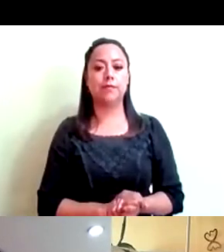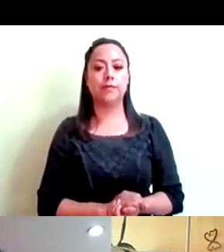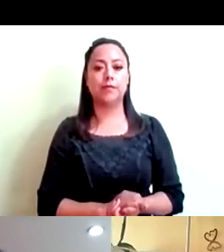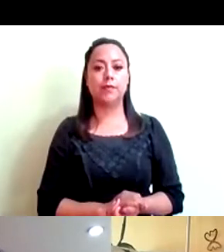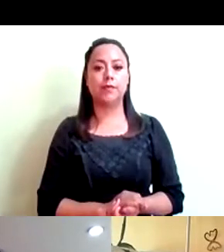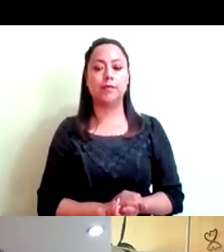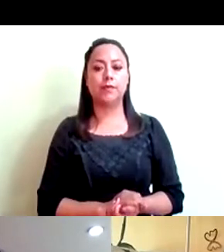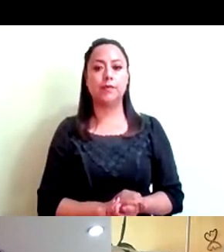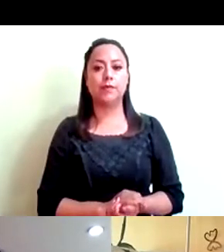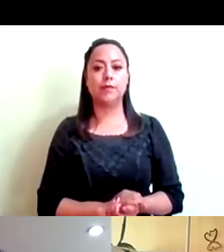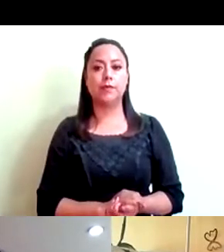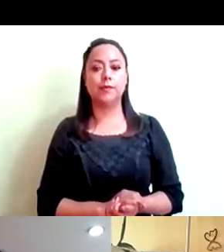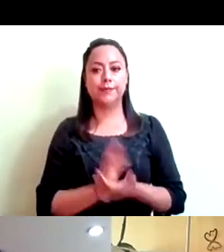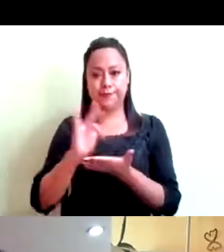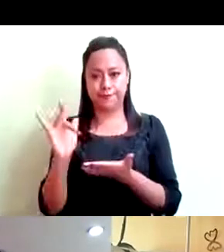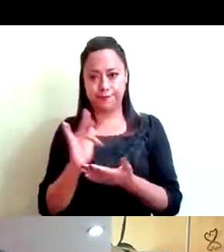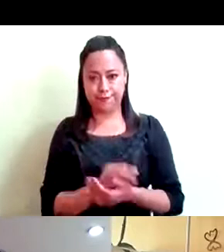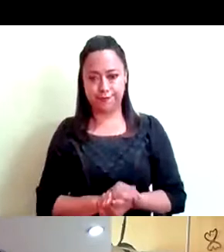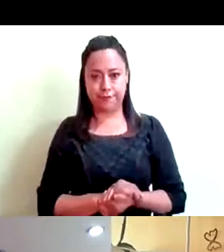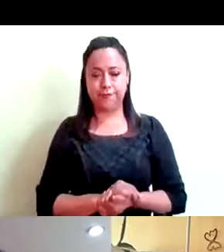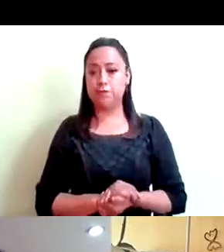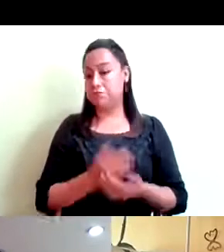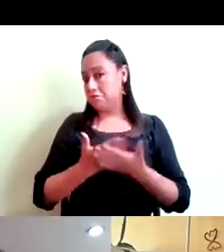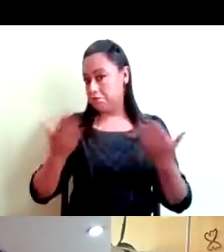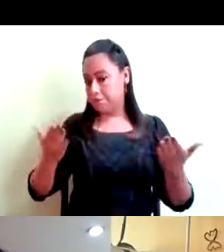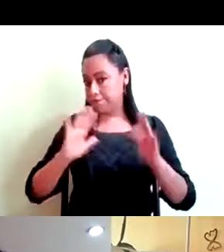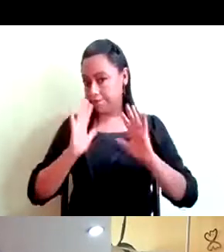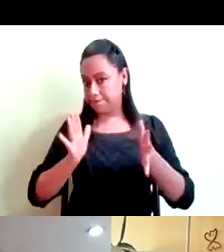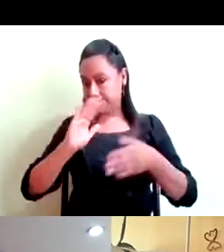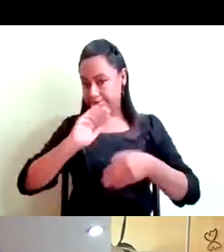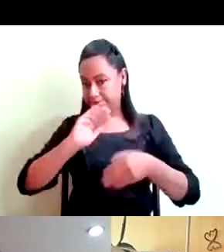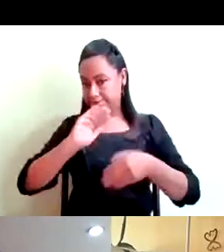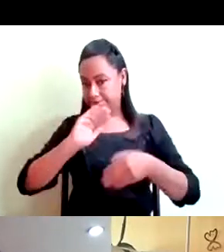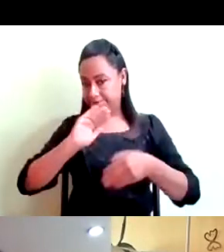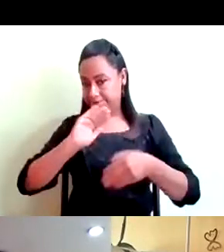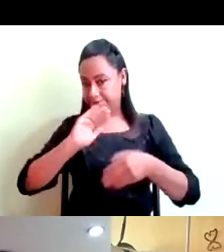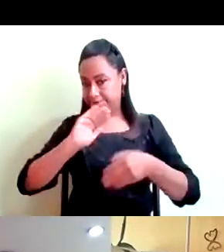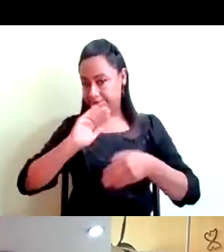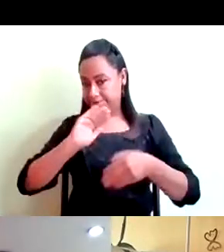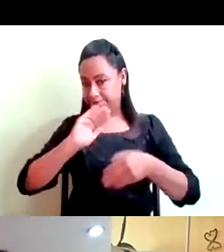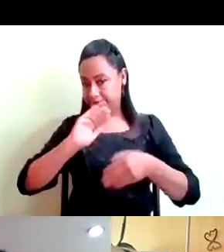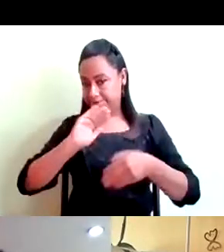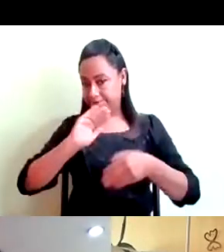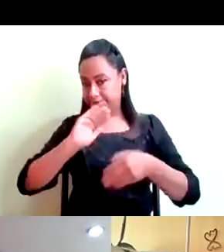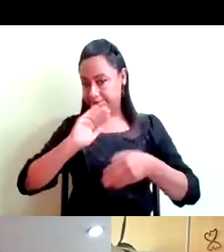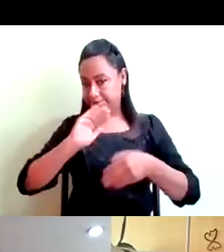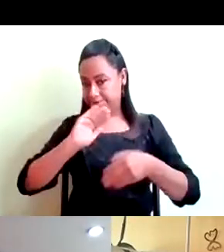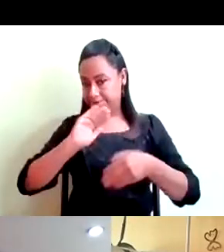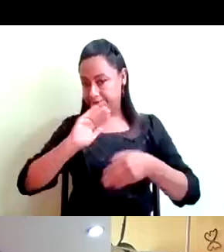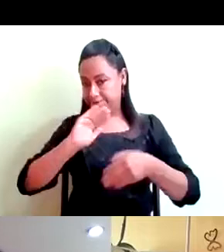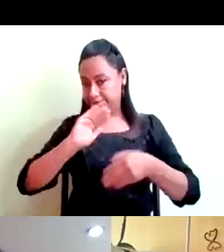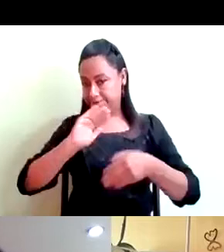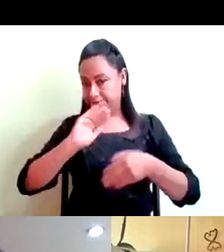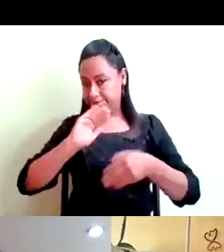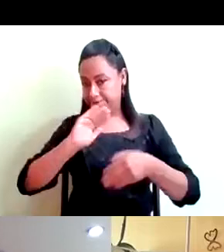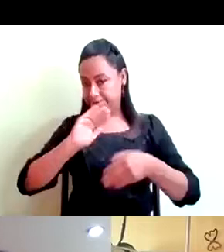Gracias. Habiendo finalizado la reseña del presente dictamen, se pone a discusión el mismo. Las y los diputados que